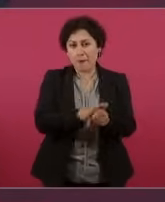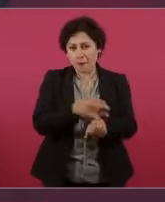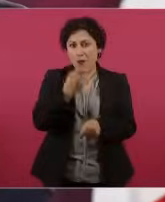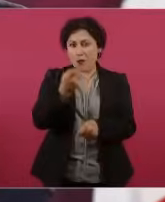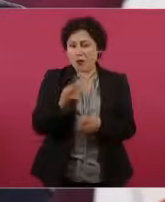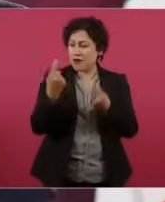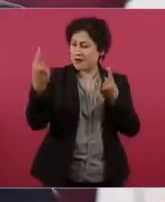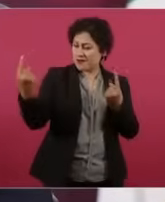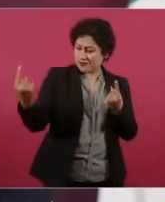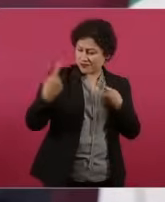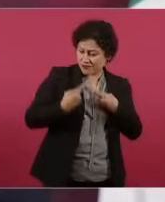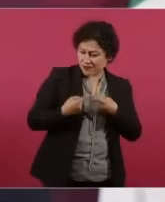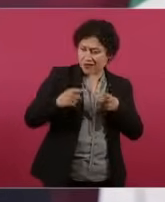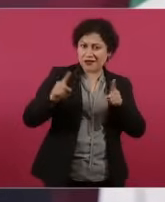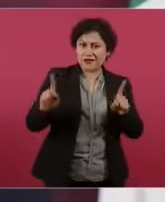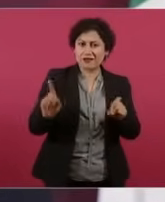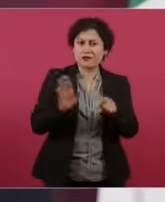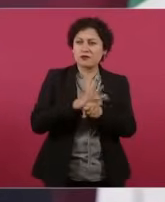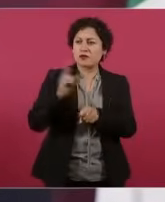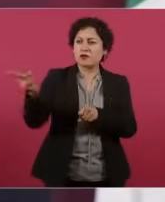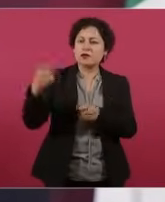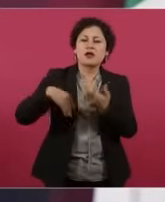han podido con nosotros.